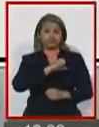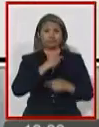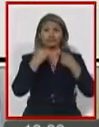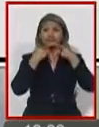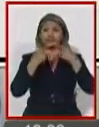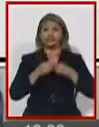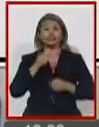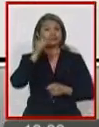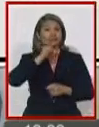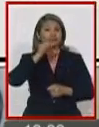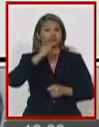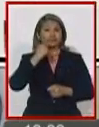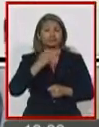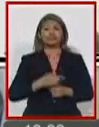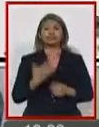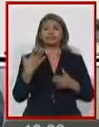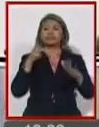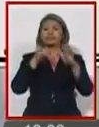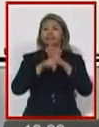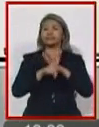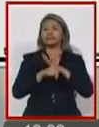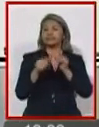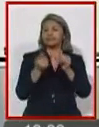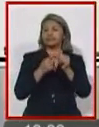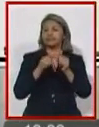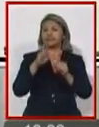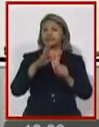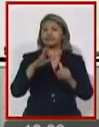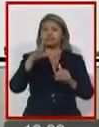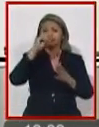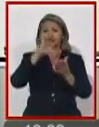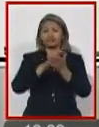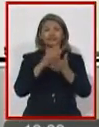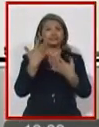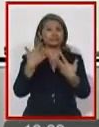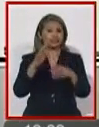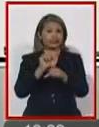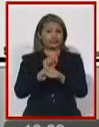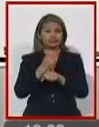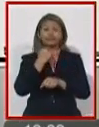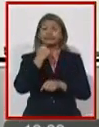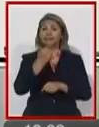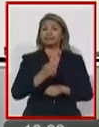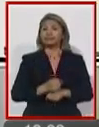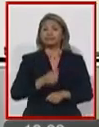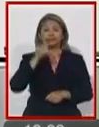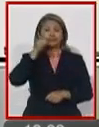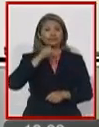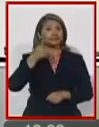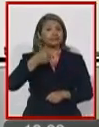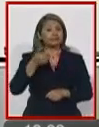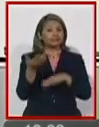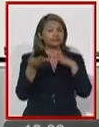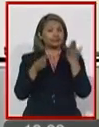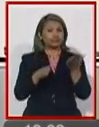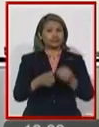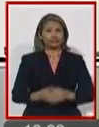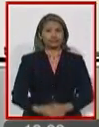ha revelado que una mujer fue asesinada. En principio, su pareja, que está detenido, aseguró que ella se